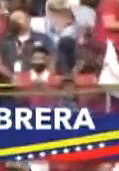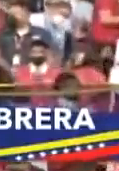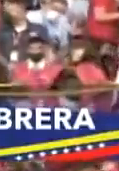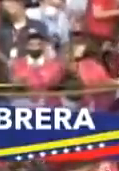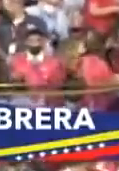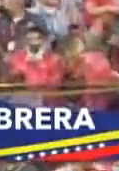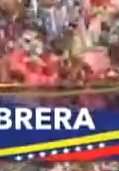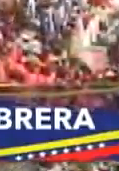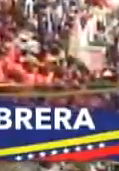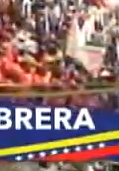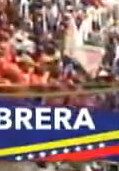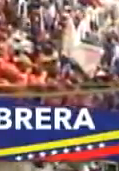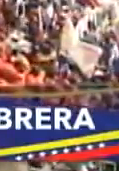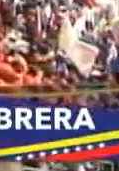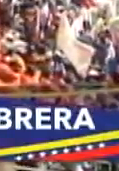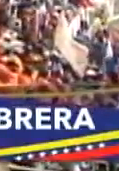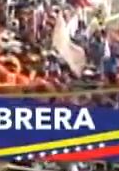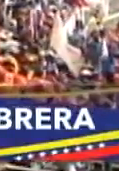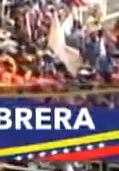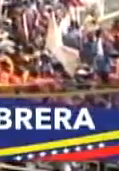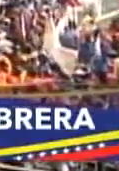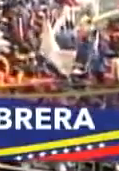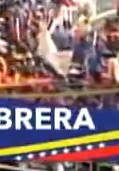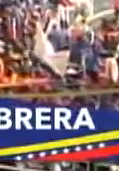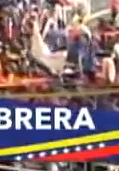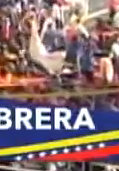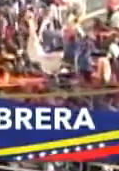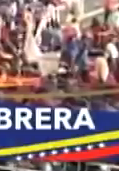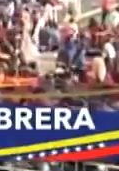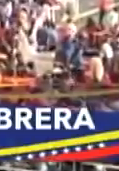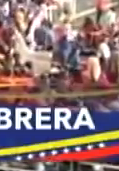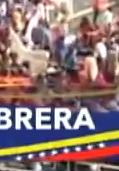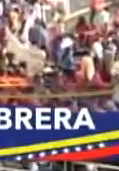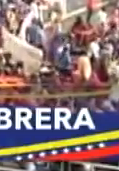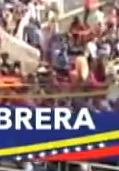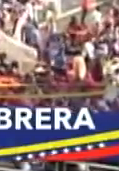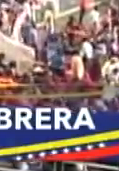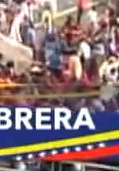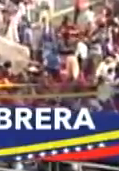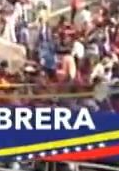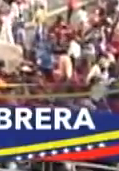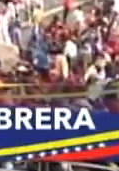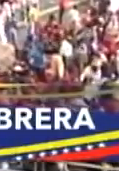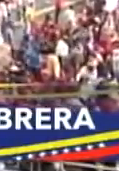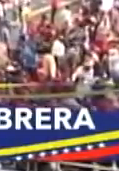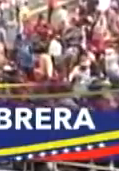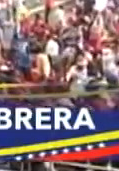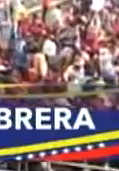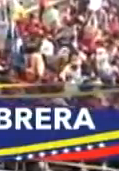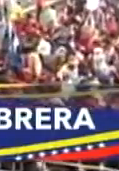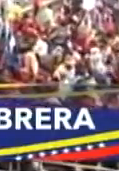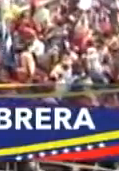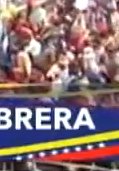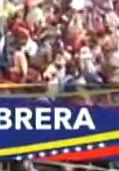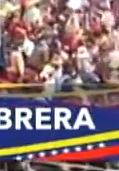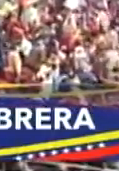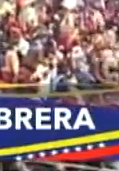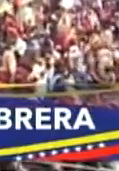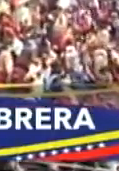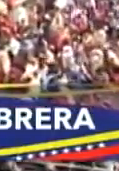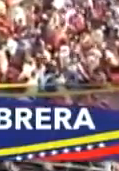hay que recordar quienes están presentes los distintos sindicatos así como también la juventud revolucionaria